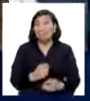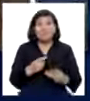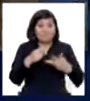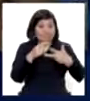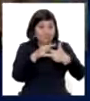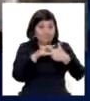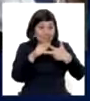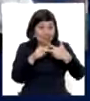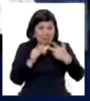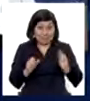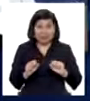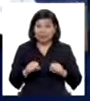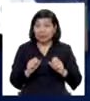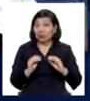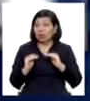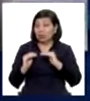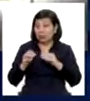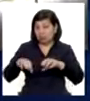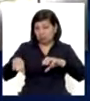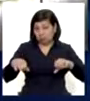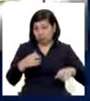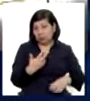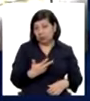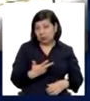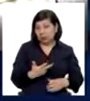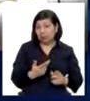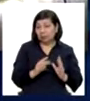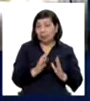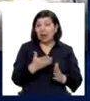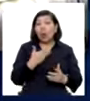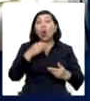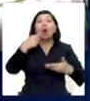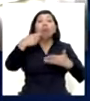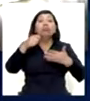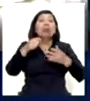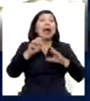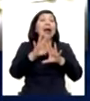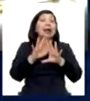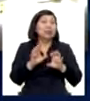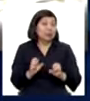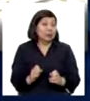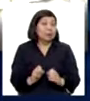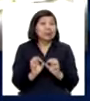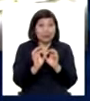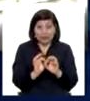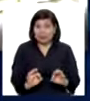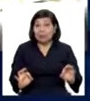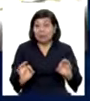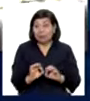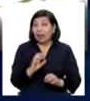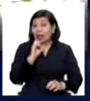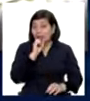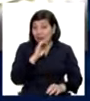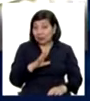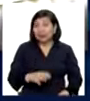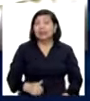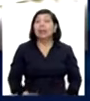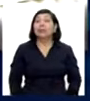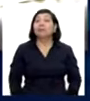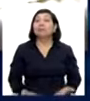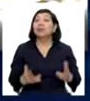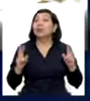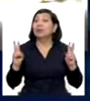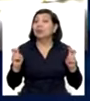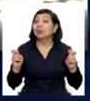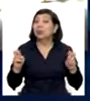esos tres criterios que están divididos en los criterios de calificación. Lo que sí es importante, Jennifer, y quisiera sí, resaltar, claro.